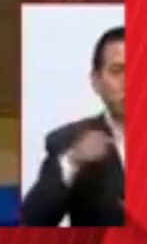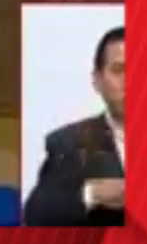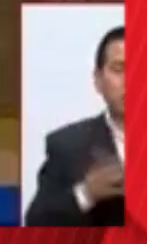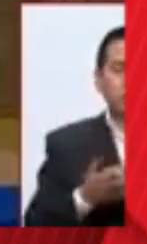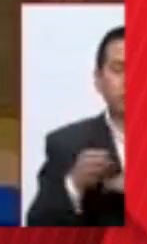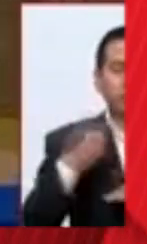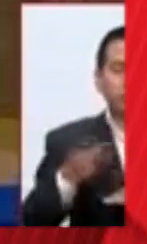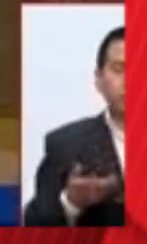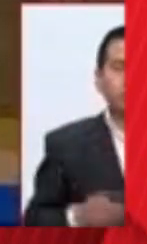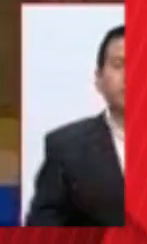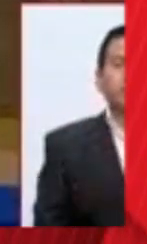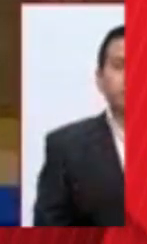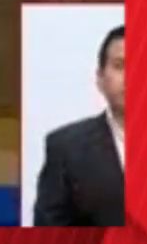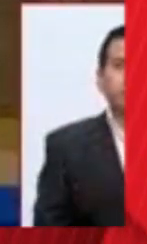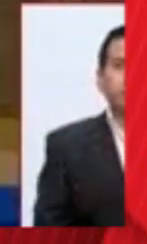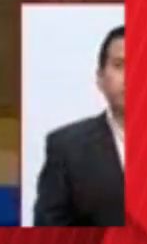Estado.